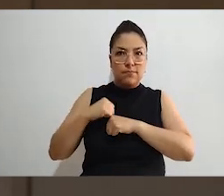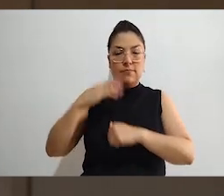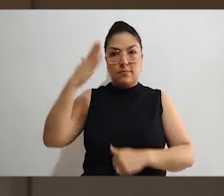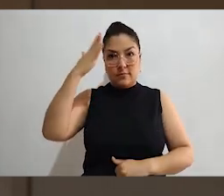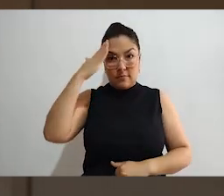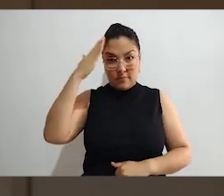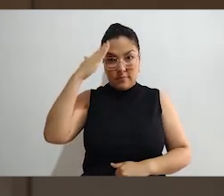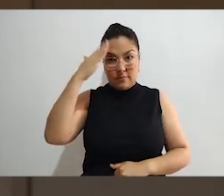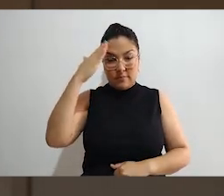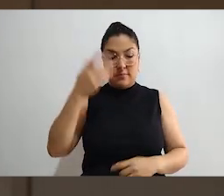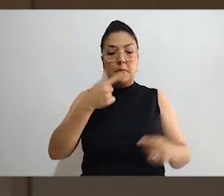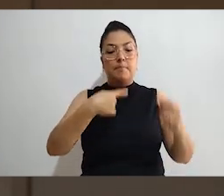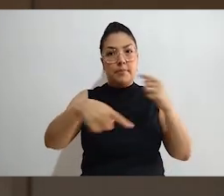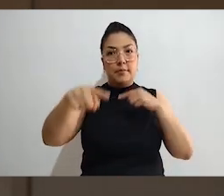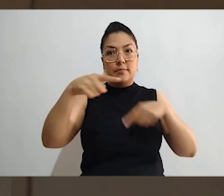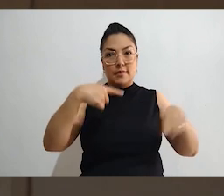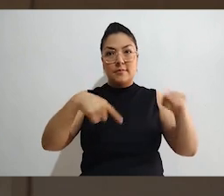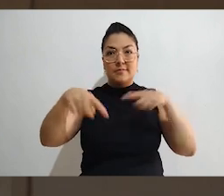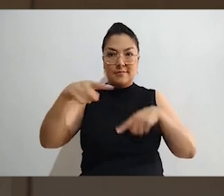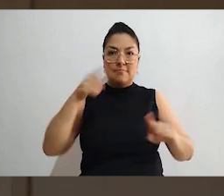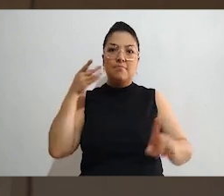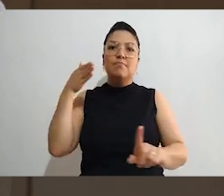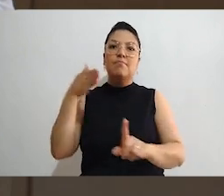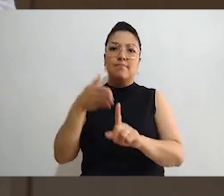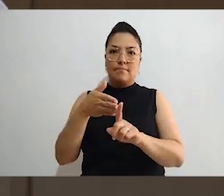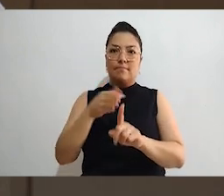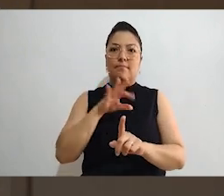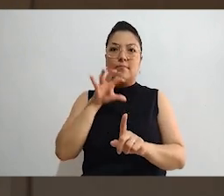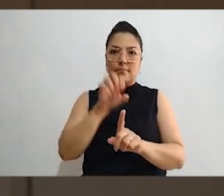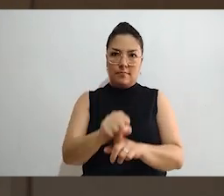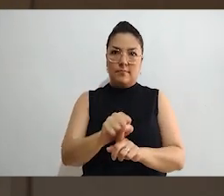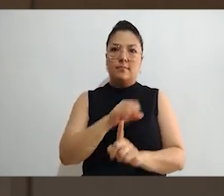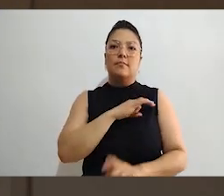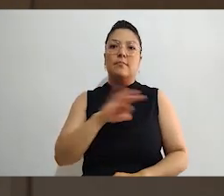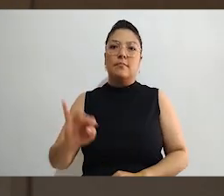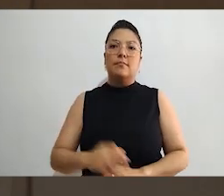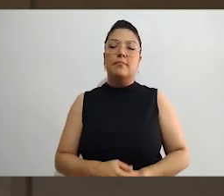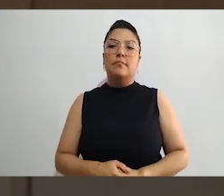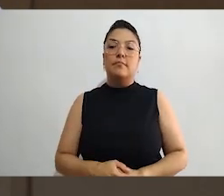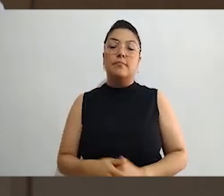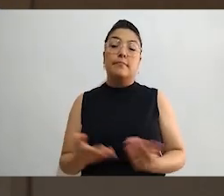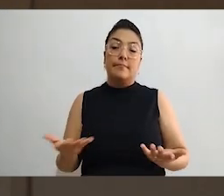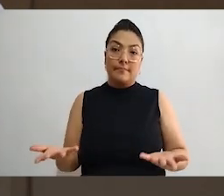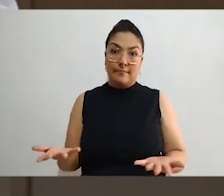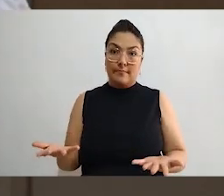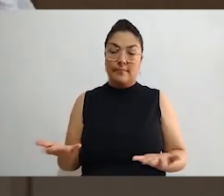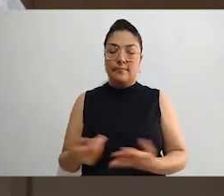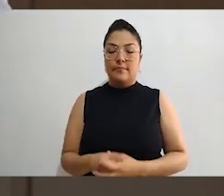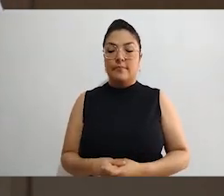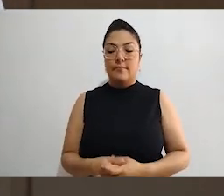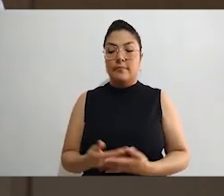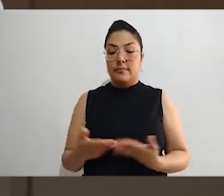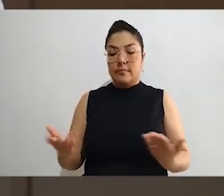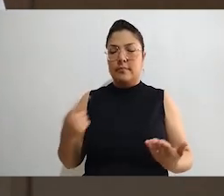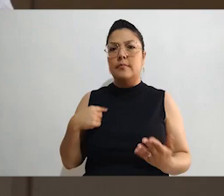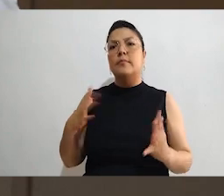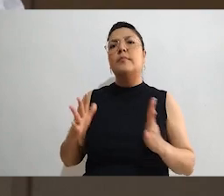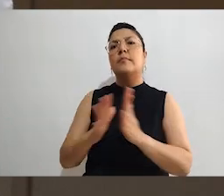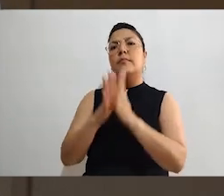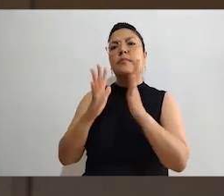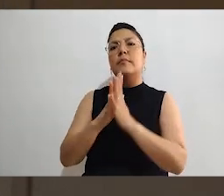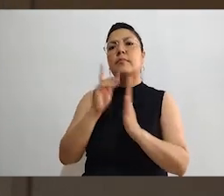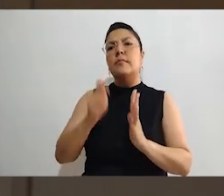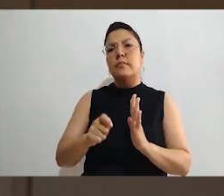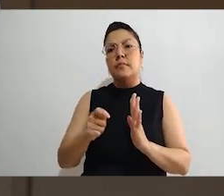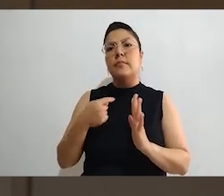que interactúan y que llevan a un objetivo. Entonces, cuando hablamos de participación, hablamos de la manera en cómo nos involucramos en